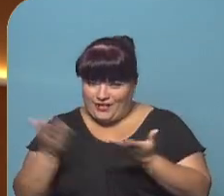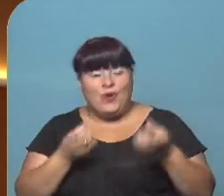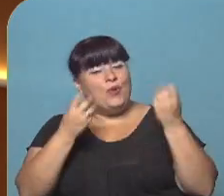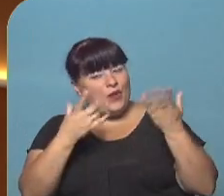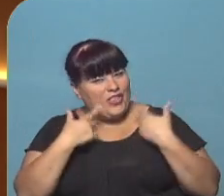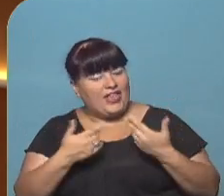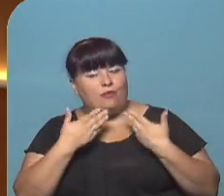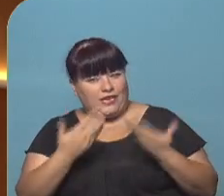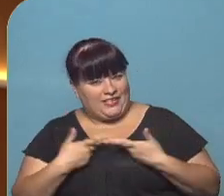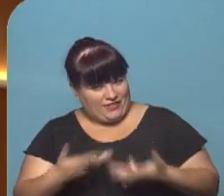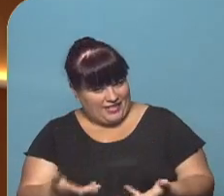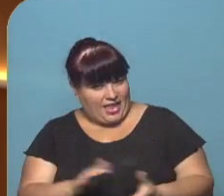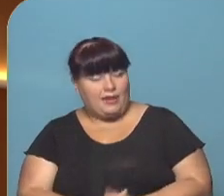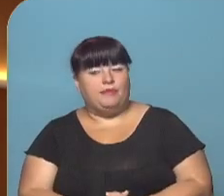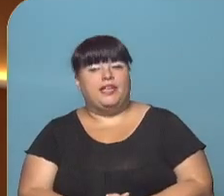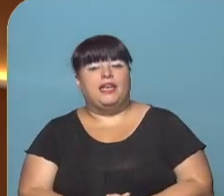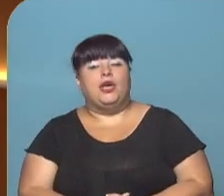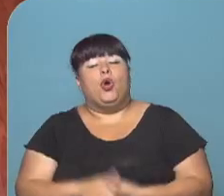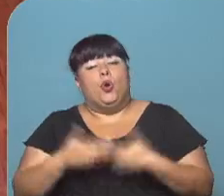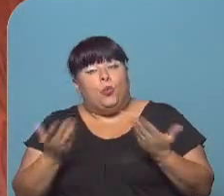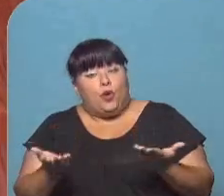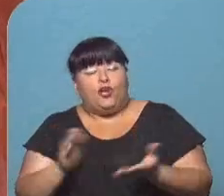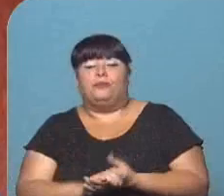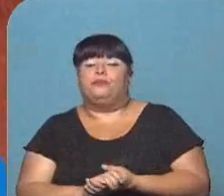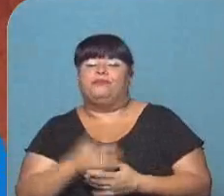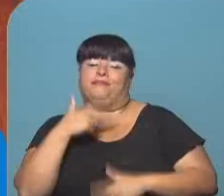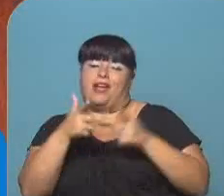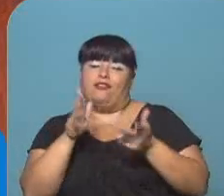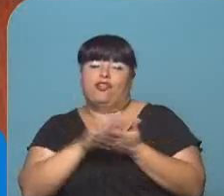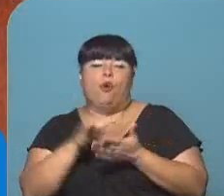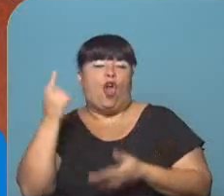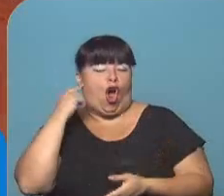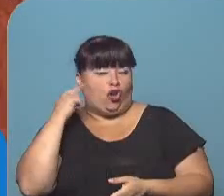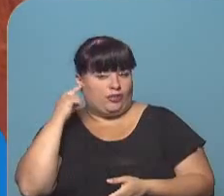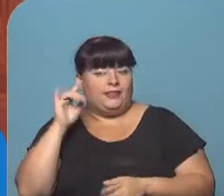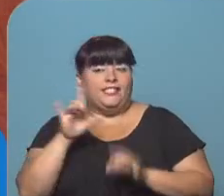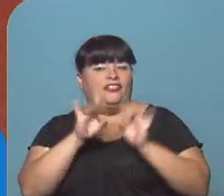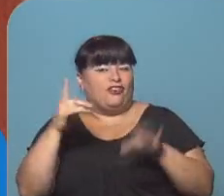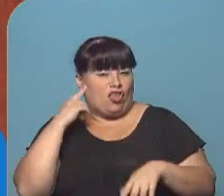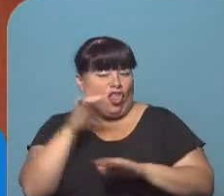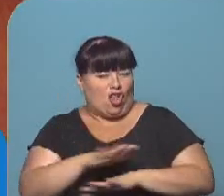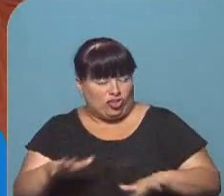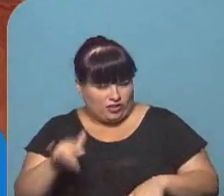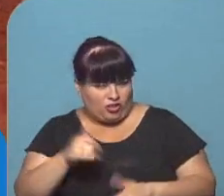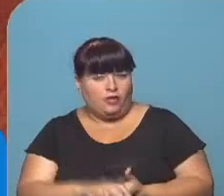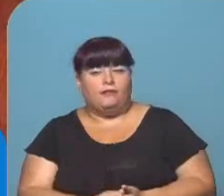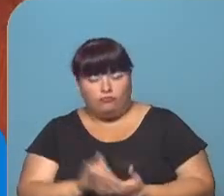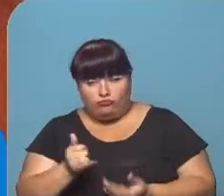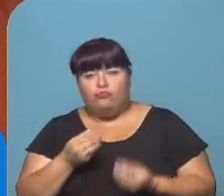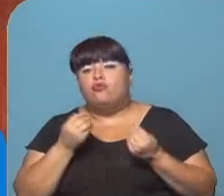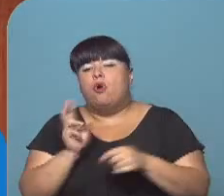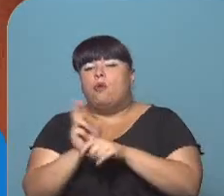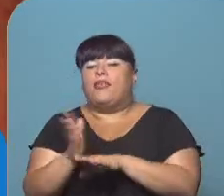bienvenido. Buenos días, muchas gracias por la invitación. Bueno, hablamos de otitis. Hablamos de otitis. En los más chicos. ¿Cómo no?